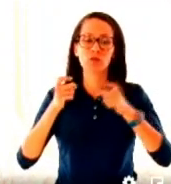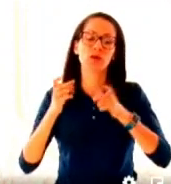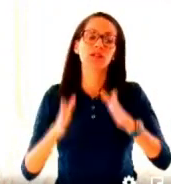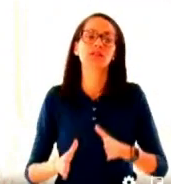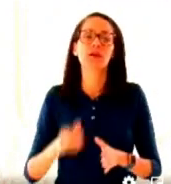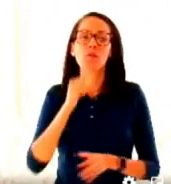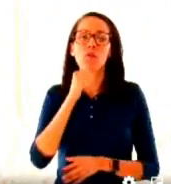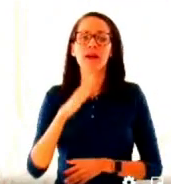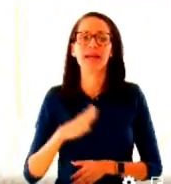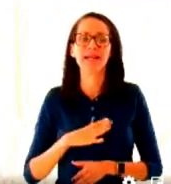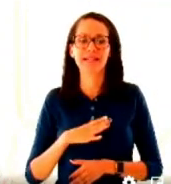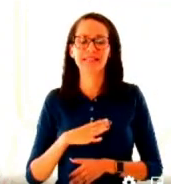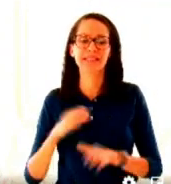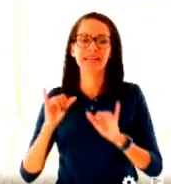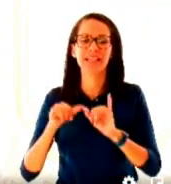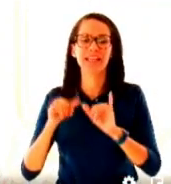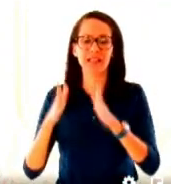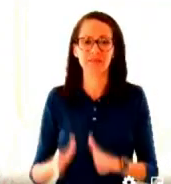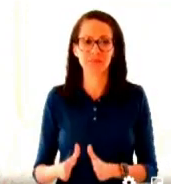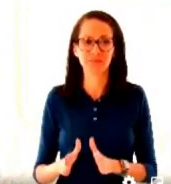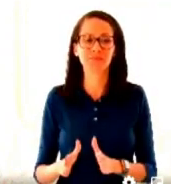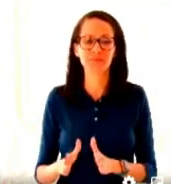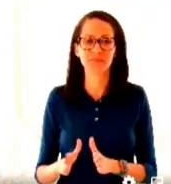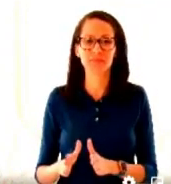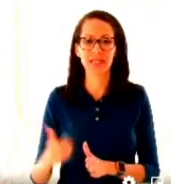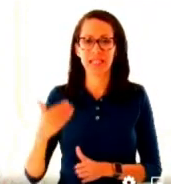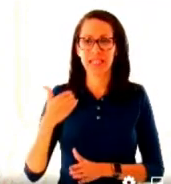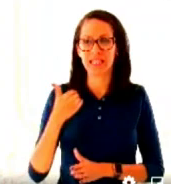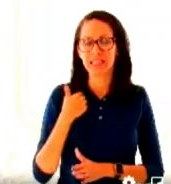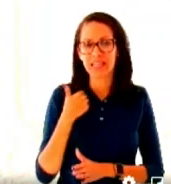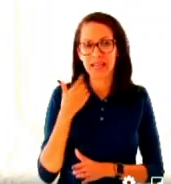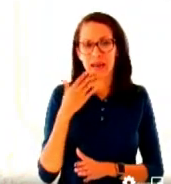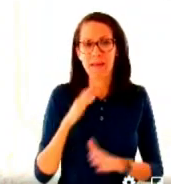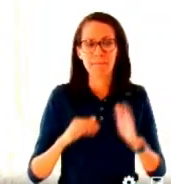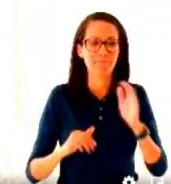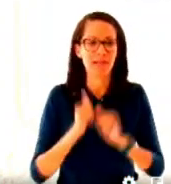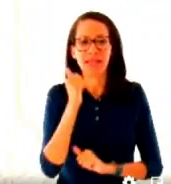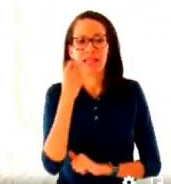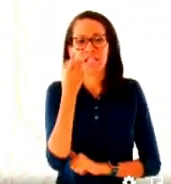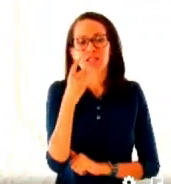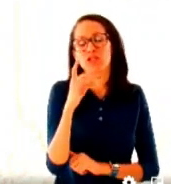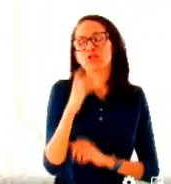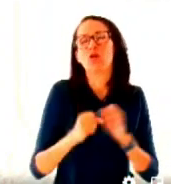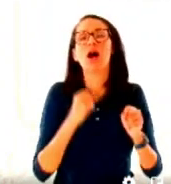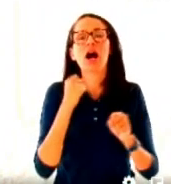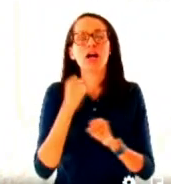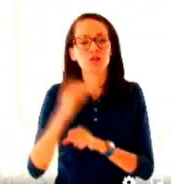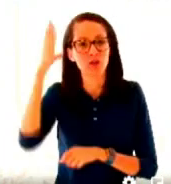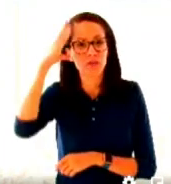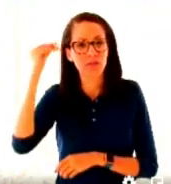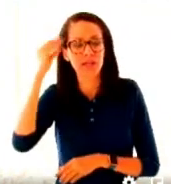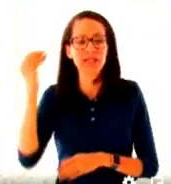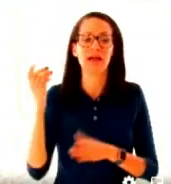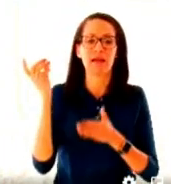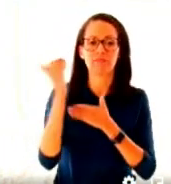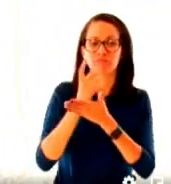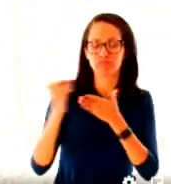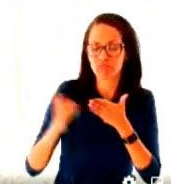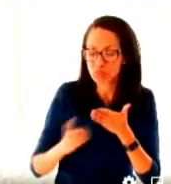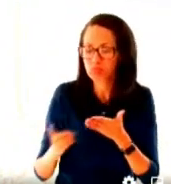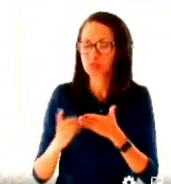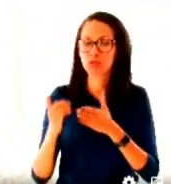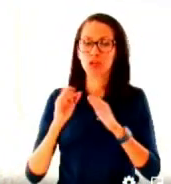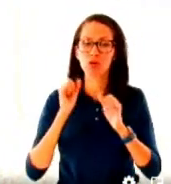Ingenieras. Tiene sobre 18 años de experiencia en el manejo, diseño y construcción de